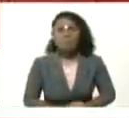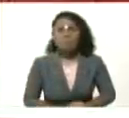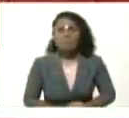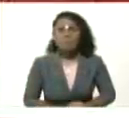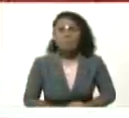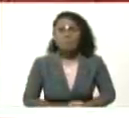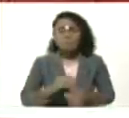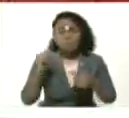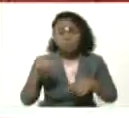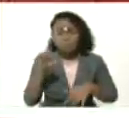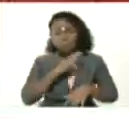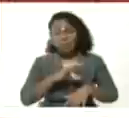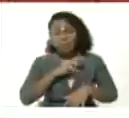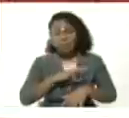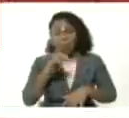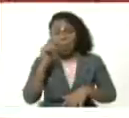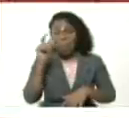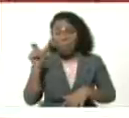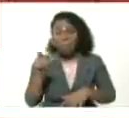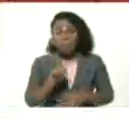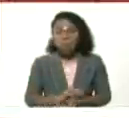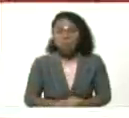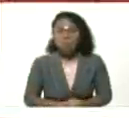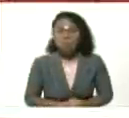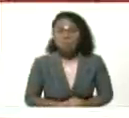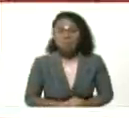señor, se llama él, Moreno, él.